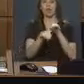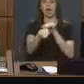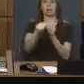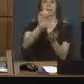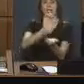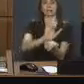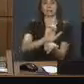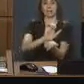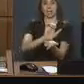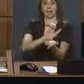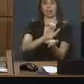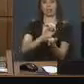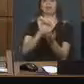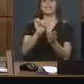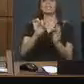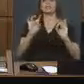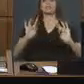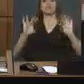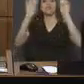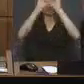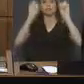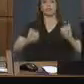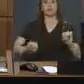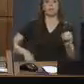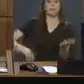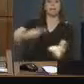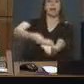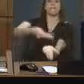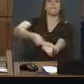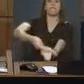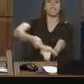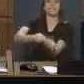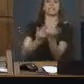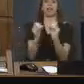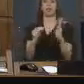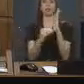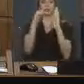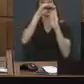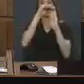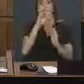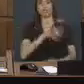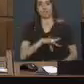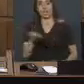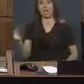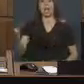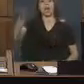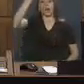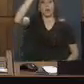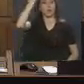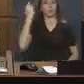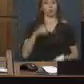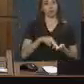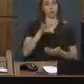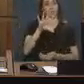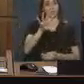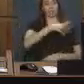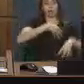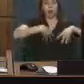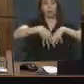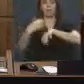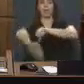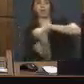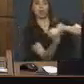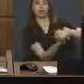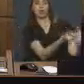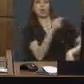como sistema de financiamiento para la educación superior en Chile. Nos dijeron en esa época a quienes nos movilizamos en contra que